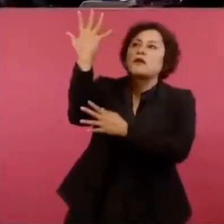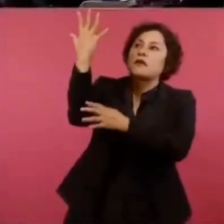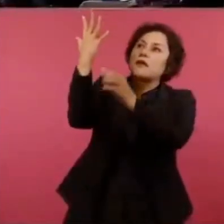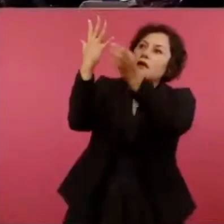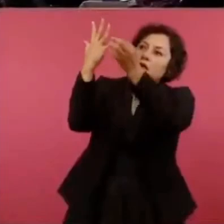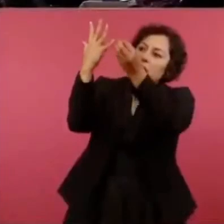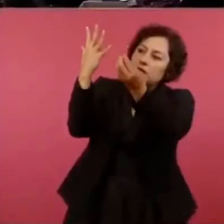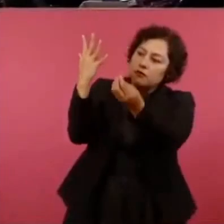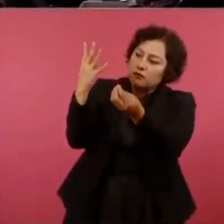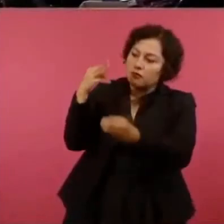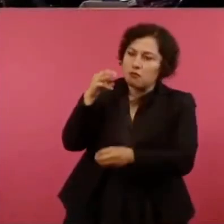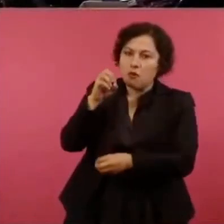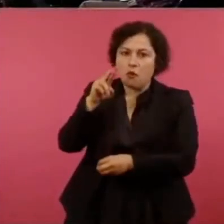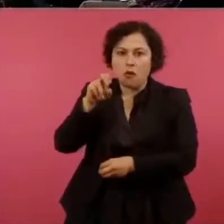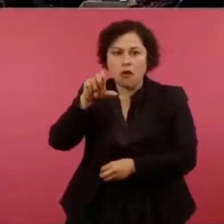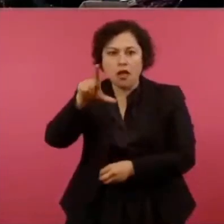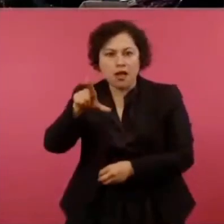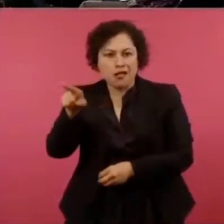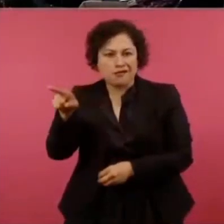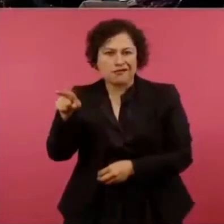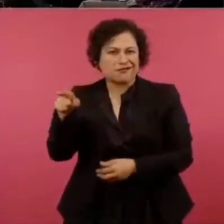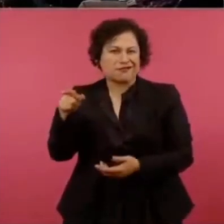¿qué me voy a preocupar